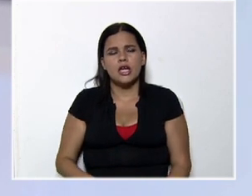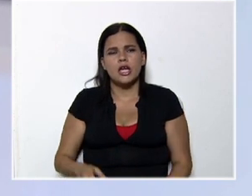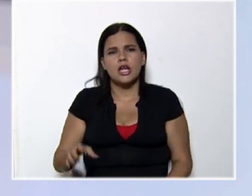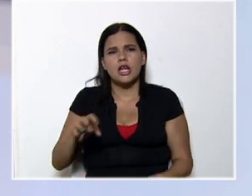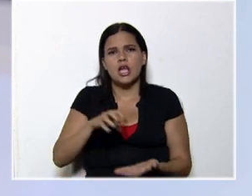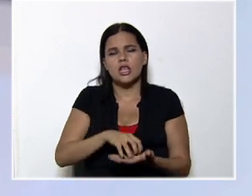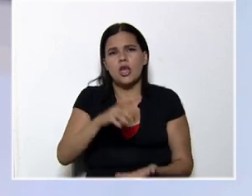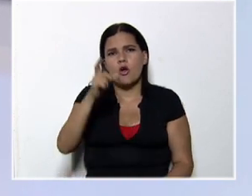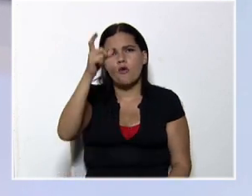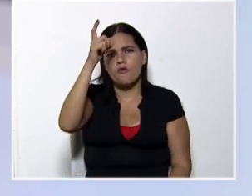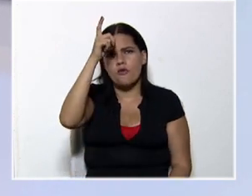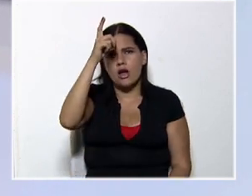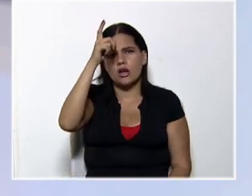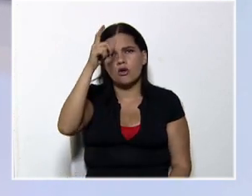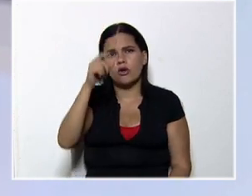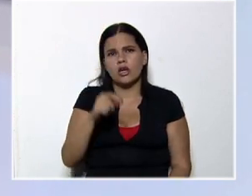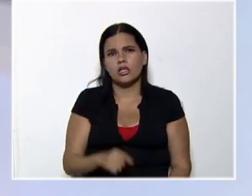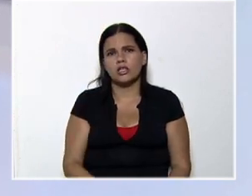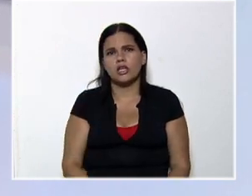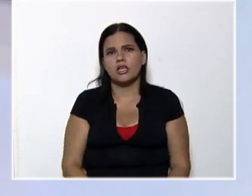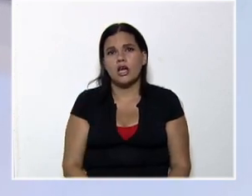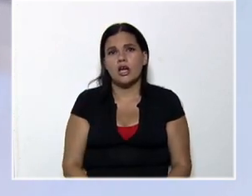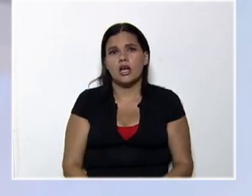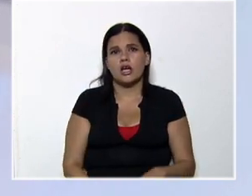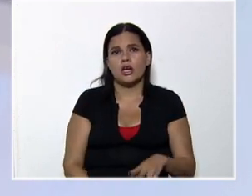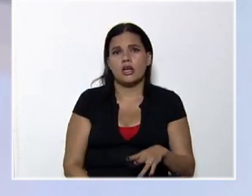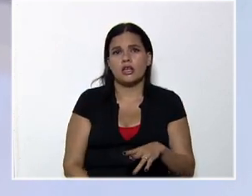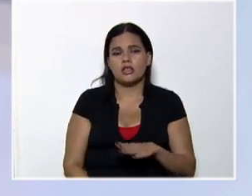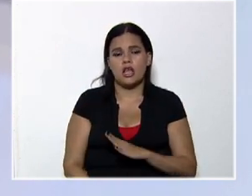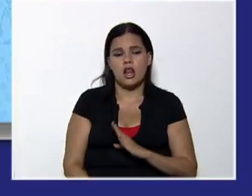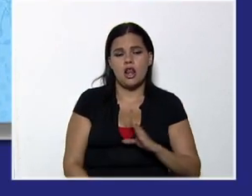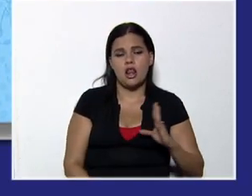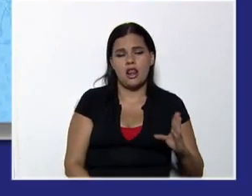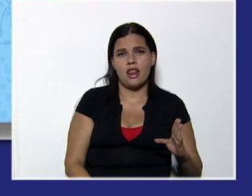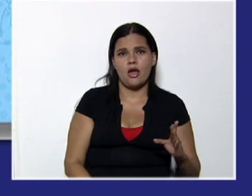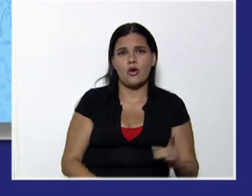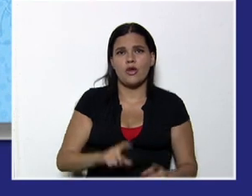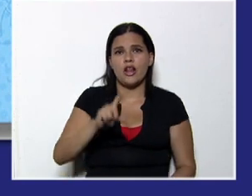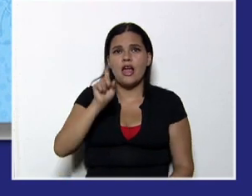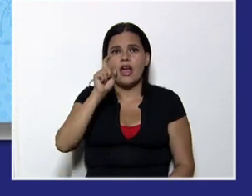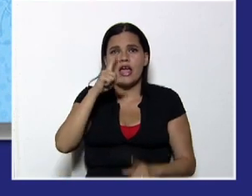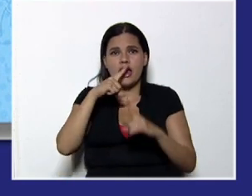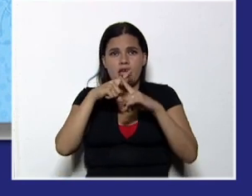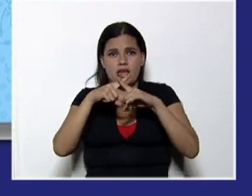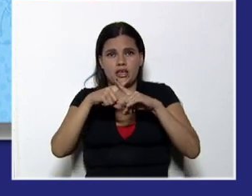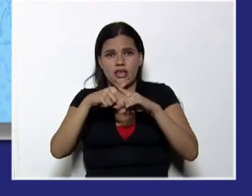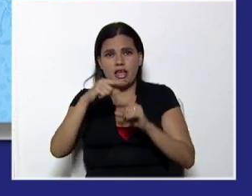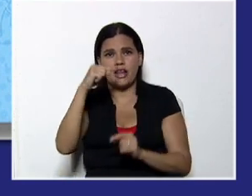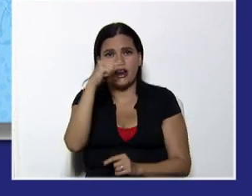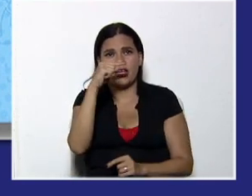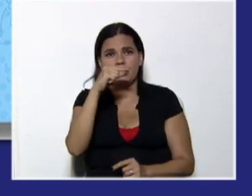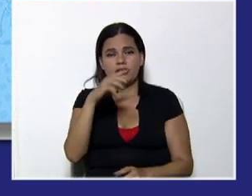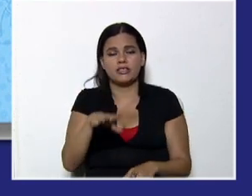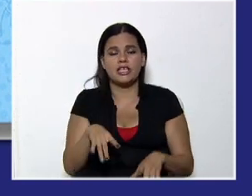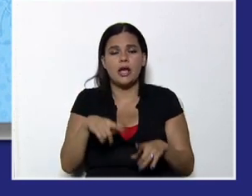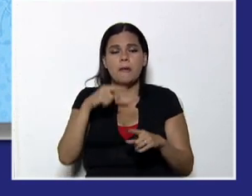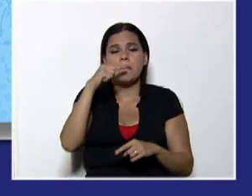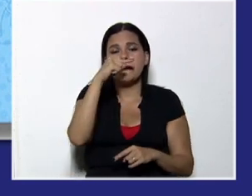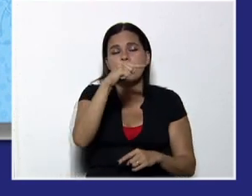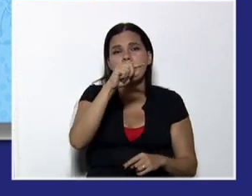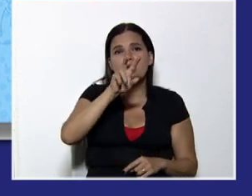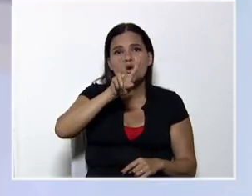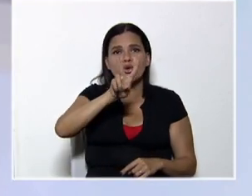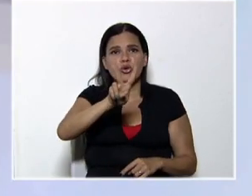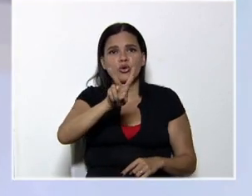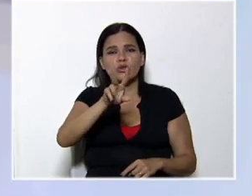2, en el eje de las X sería del lado negativo, sería menos 2, y en el eje de la Y estaría